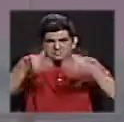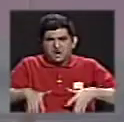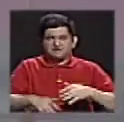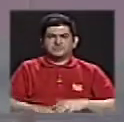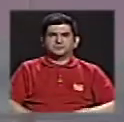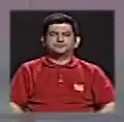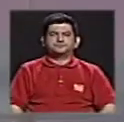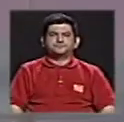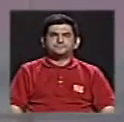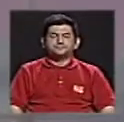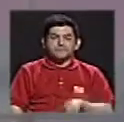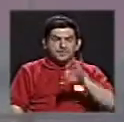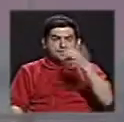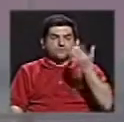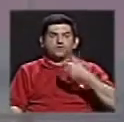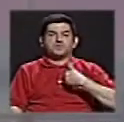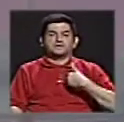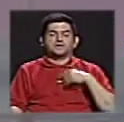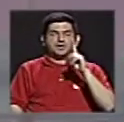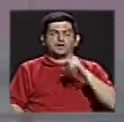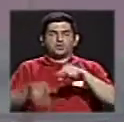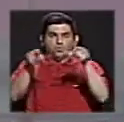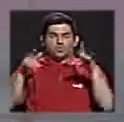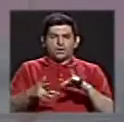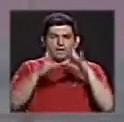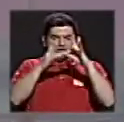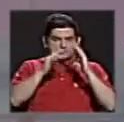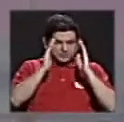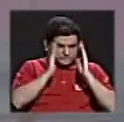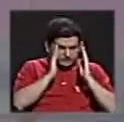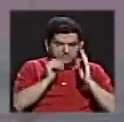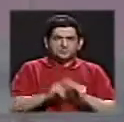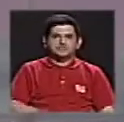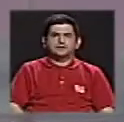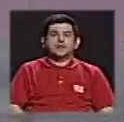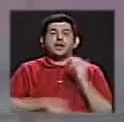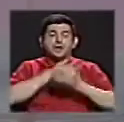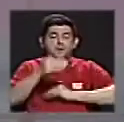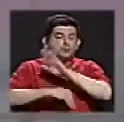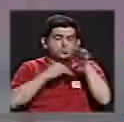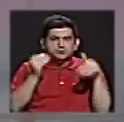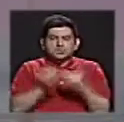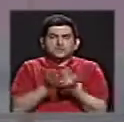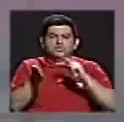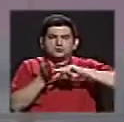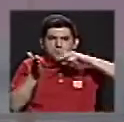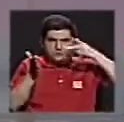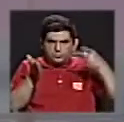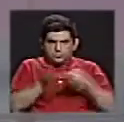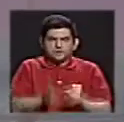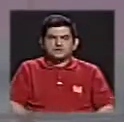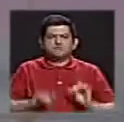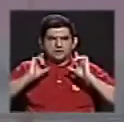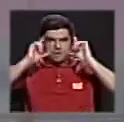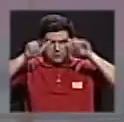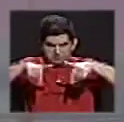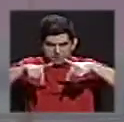orquídeas, y entonces tenemos ahí un vivero y pues lógico, procesamos todo lo que es